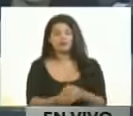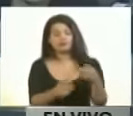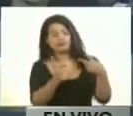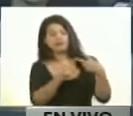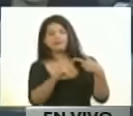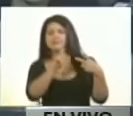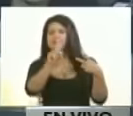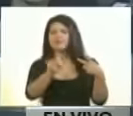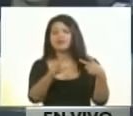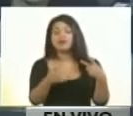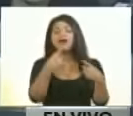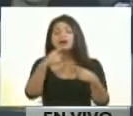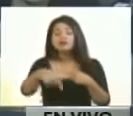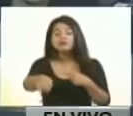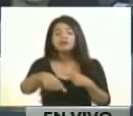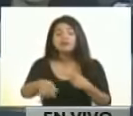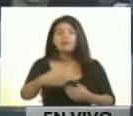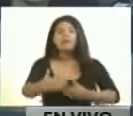¿cuáles son